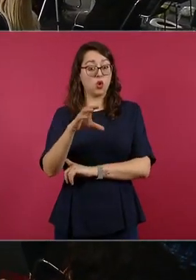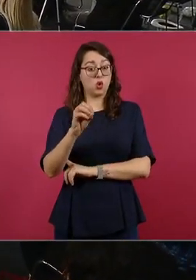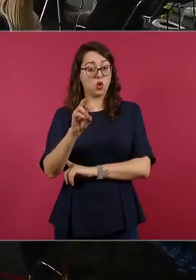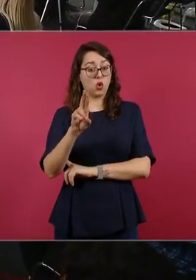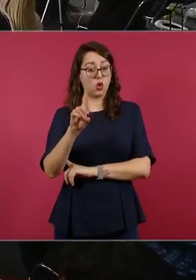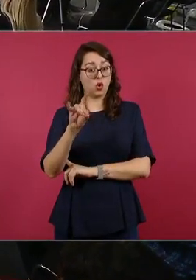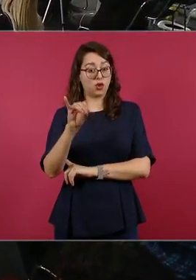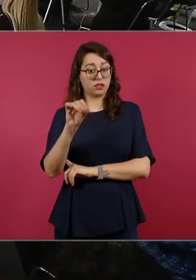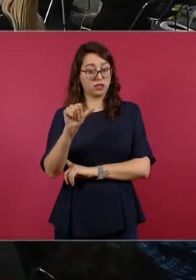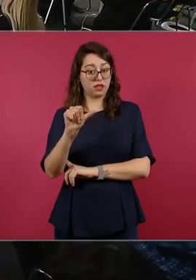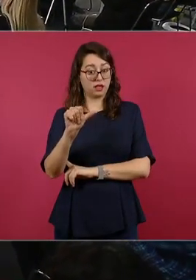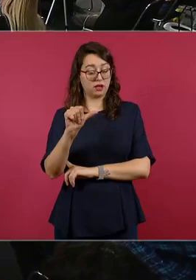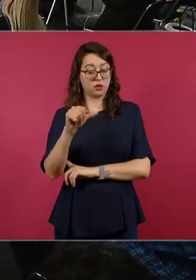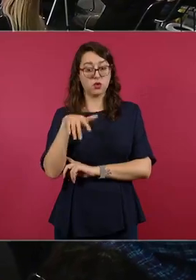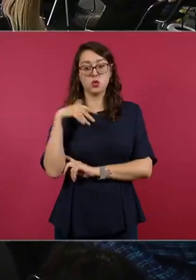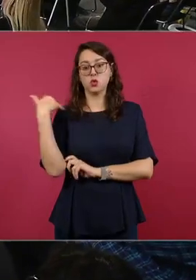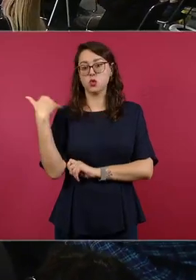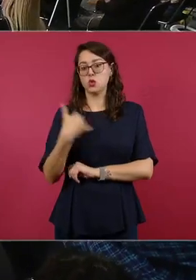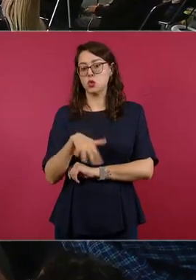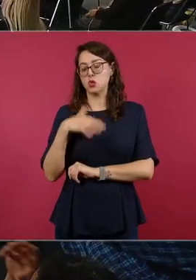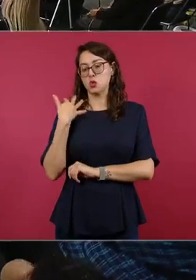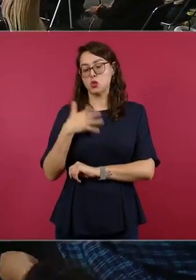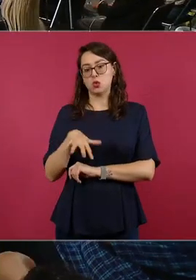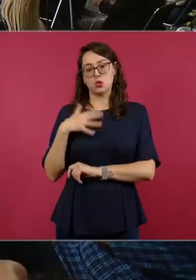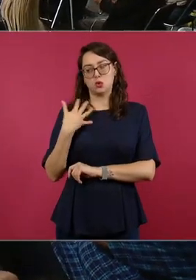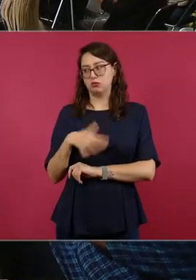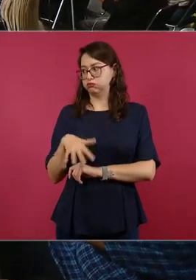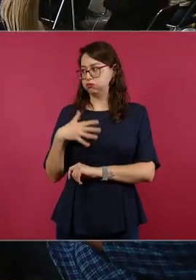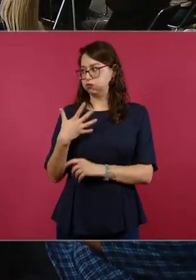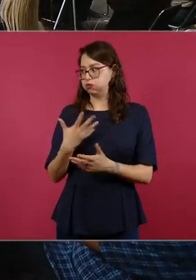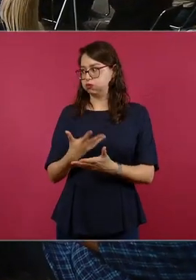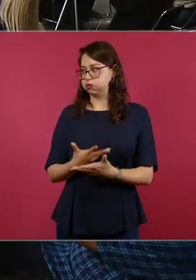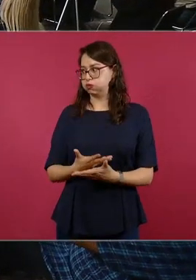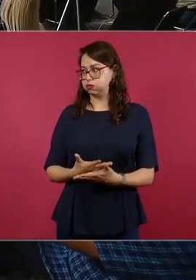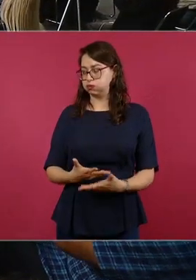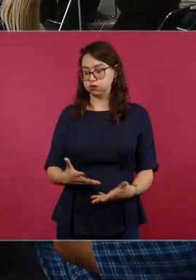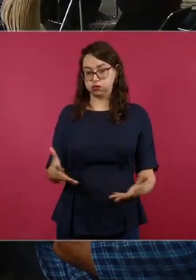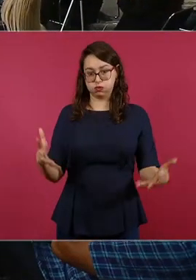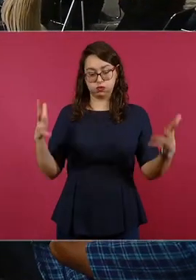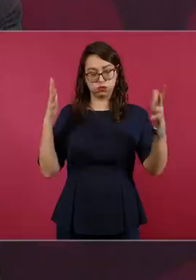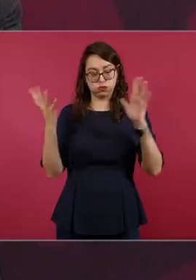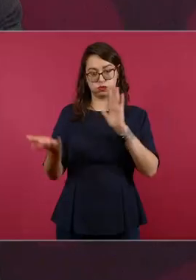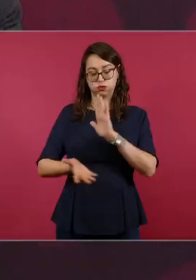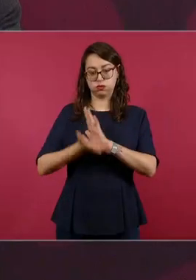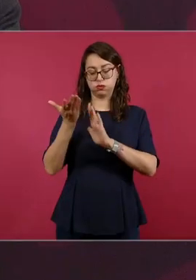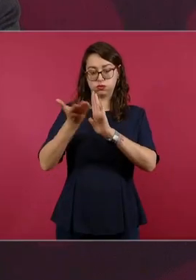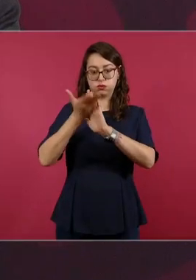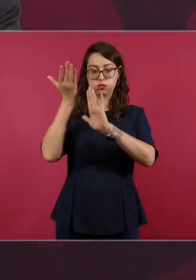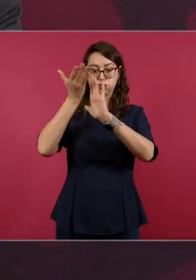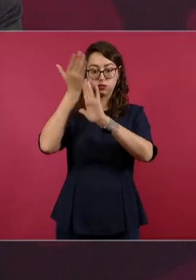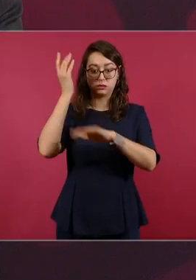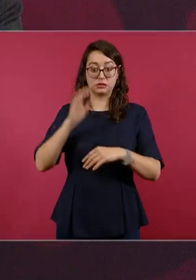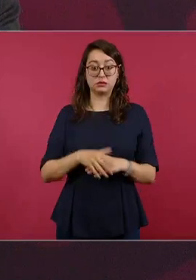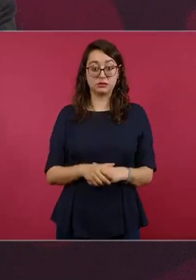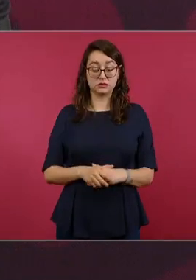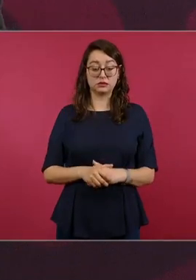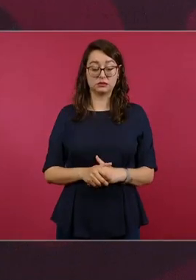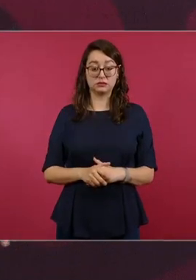que vean qué obra tan importante y la tenemos